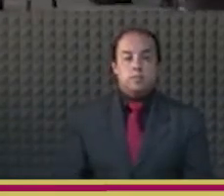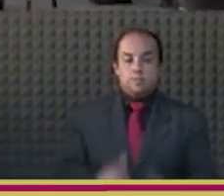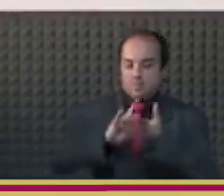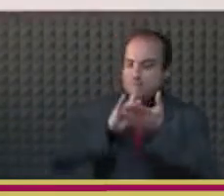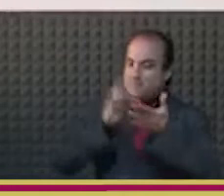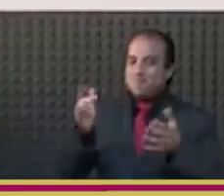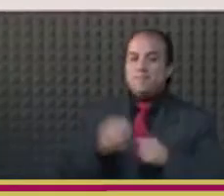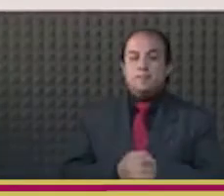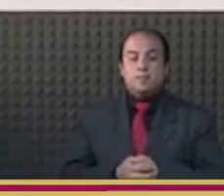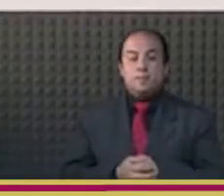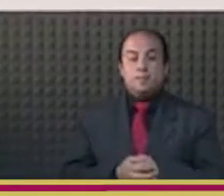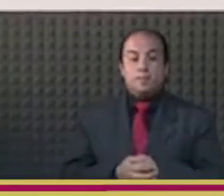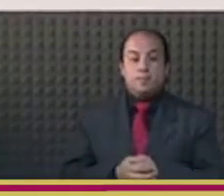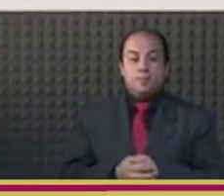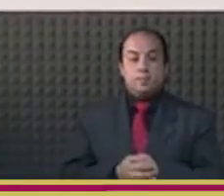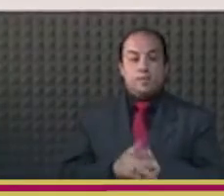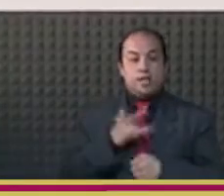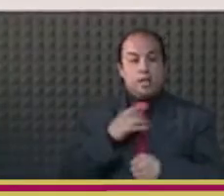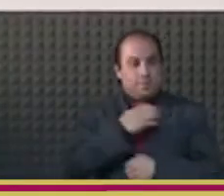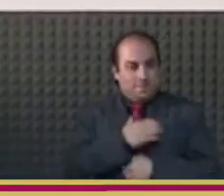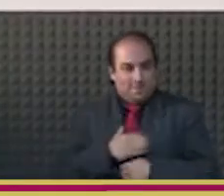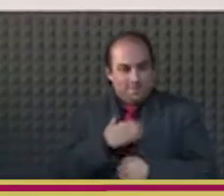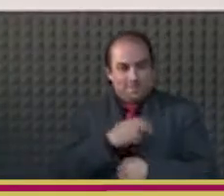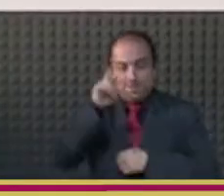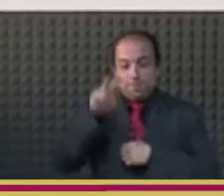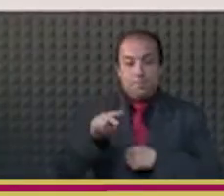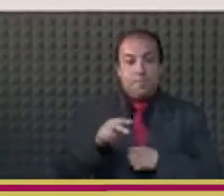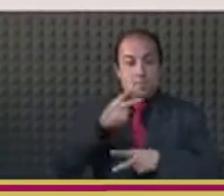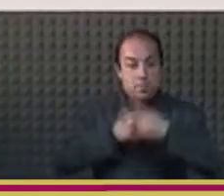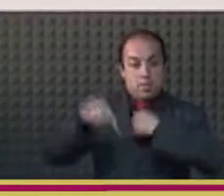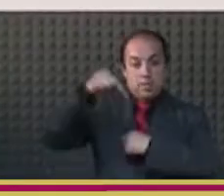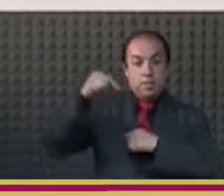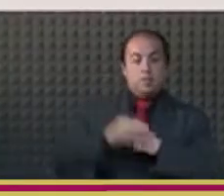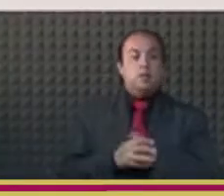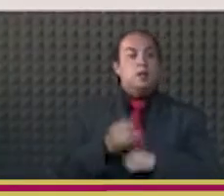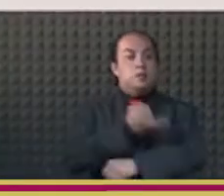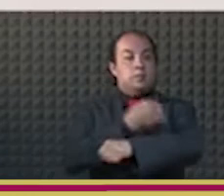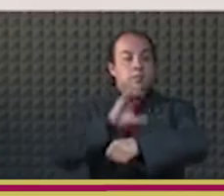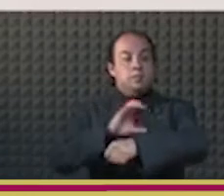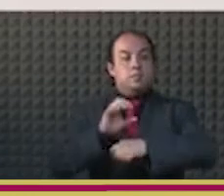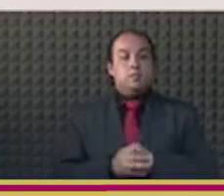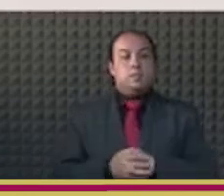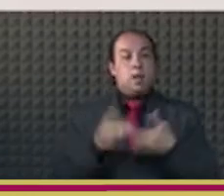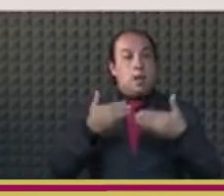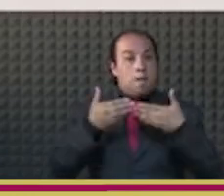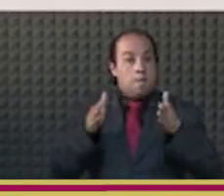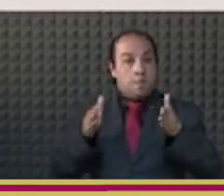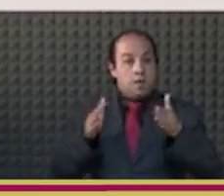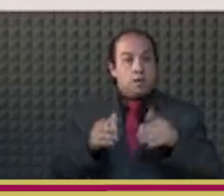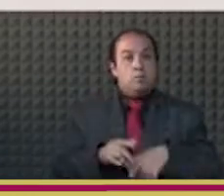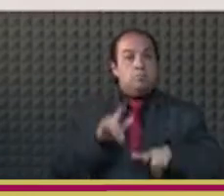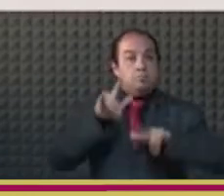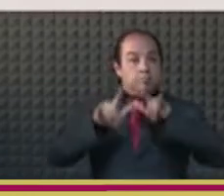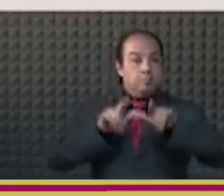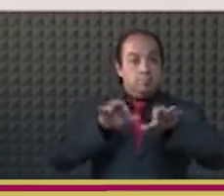Muchísimas gracias, pues estamos muy contentos, la verdad, de estar aquí en Iztacalco, inaugurar esta